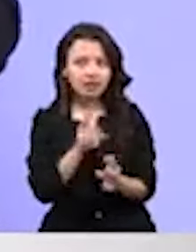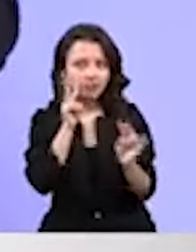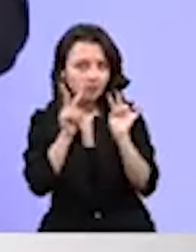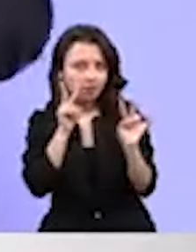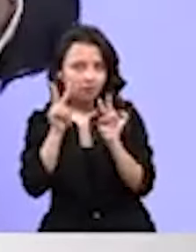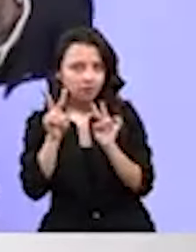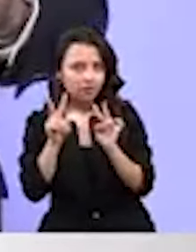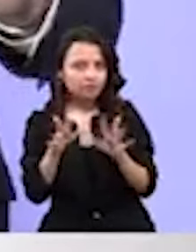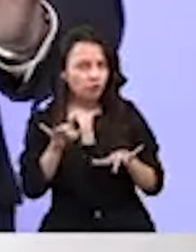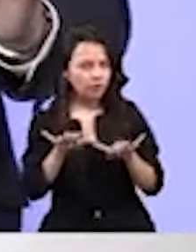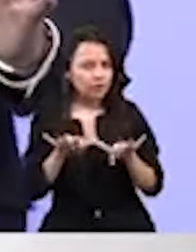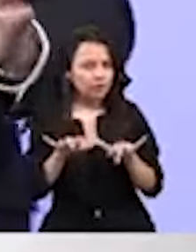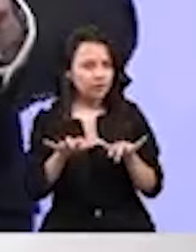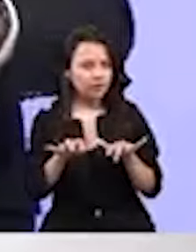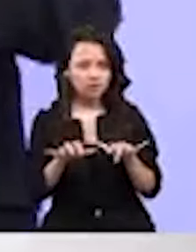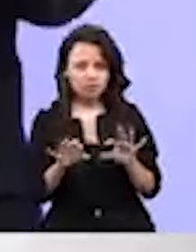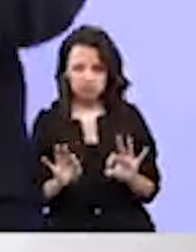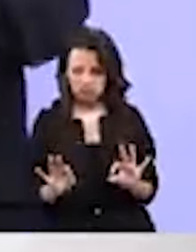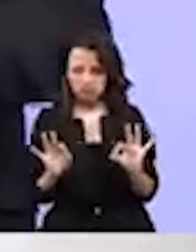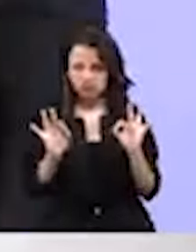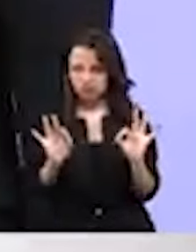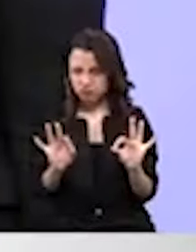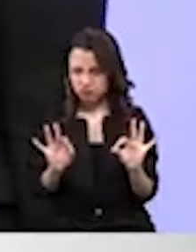de los pasaportes. ¿Tanta maravilla es cierta?